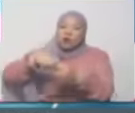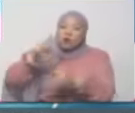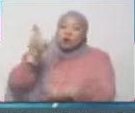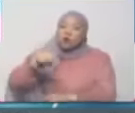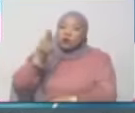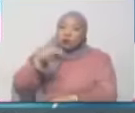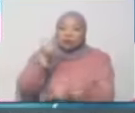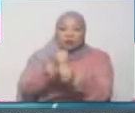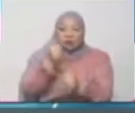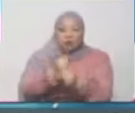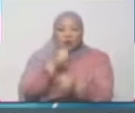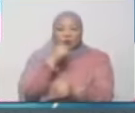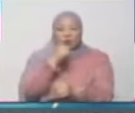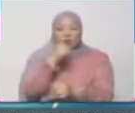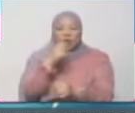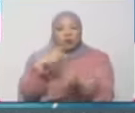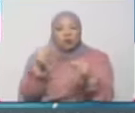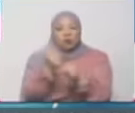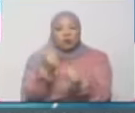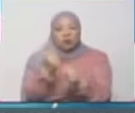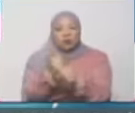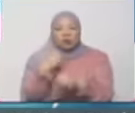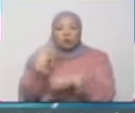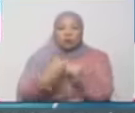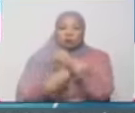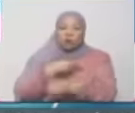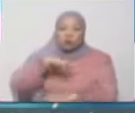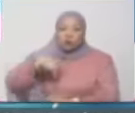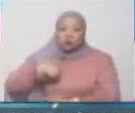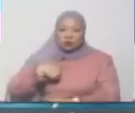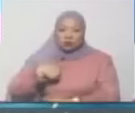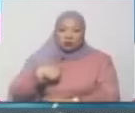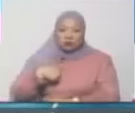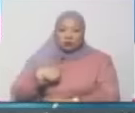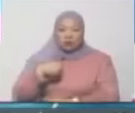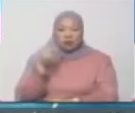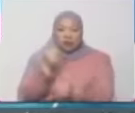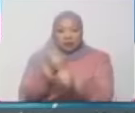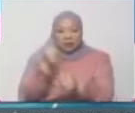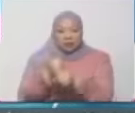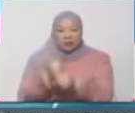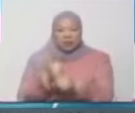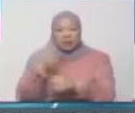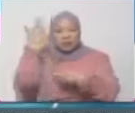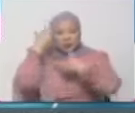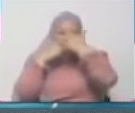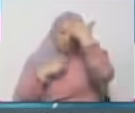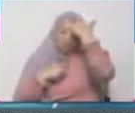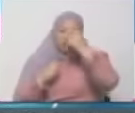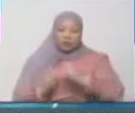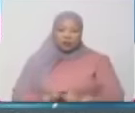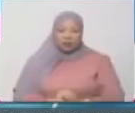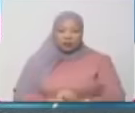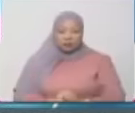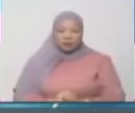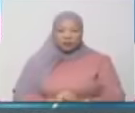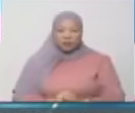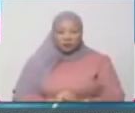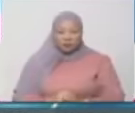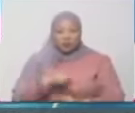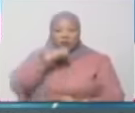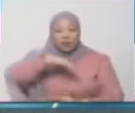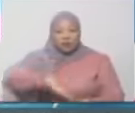es importado. No, es creado por nosotros. Creación heroica de Hugo Rafael Chávez Frías en la